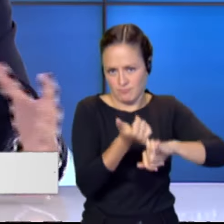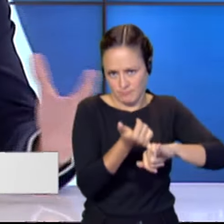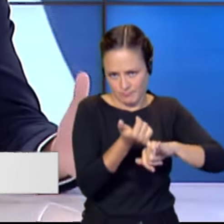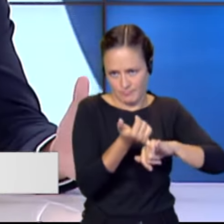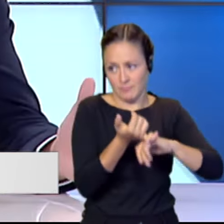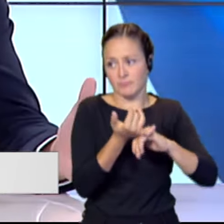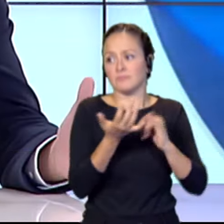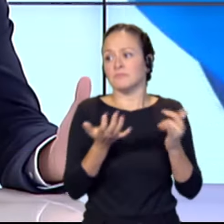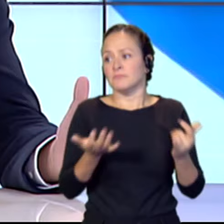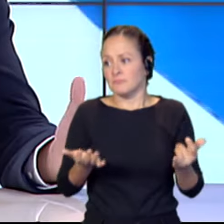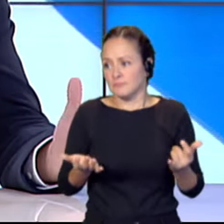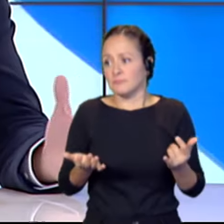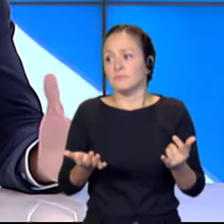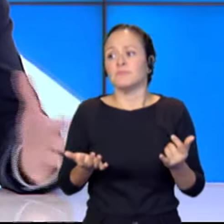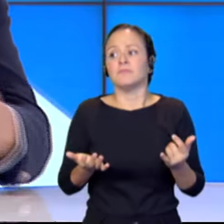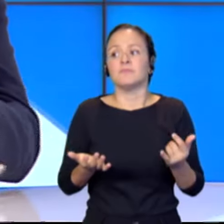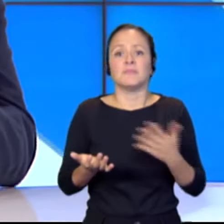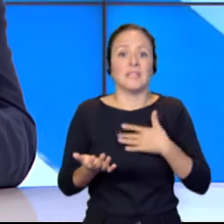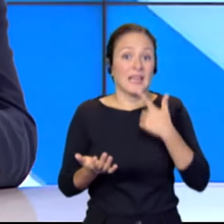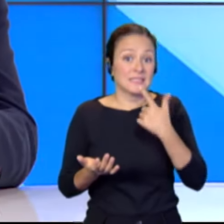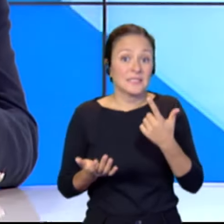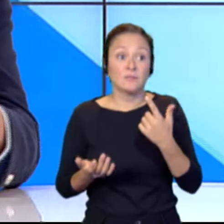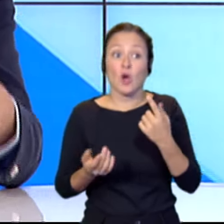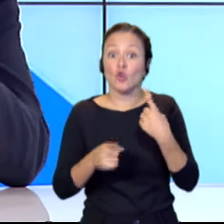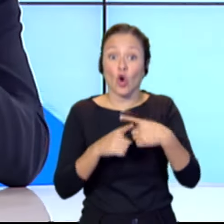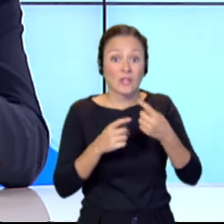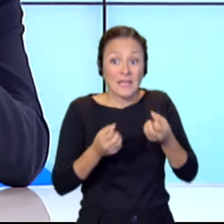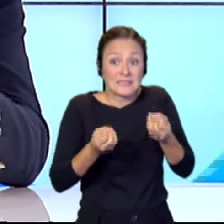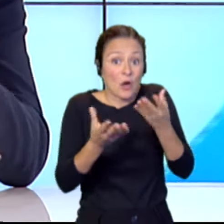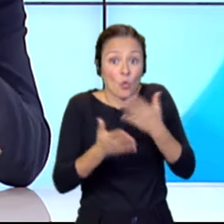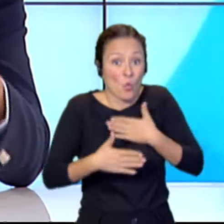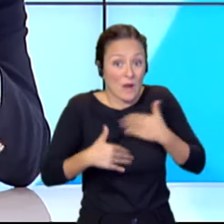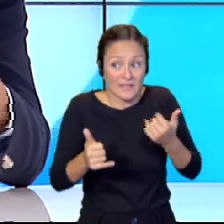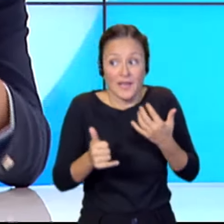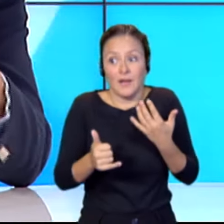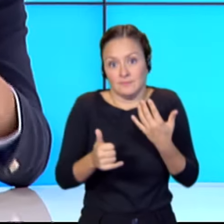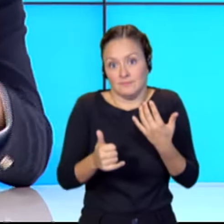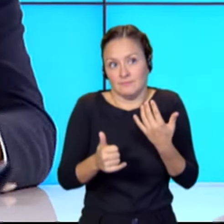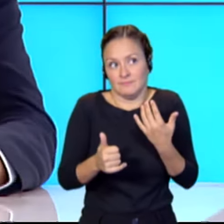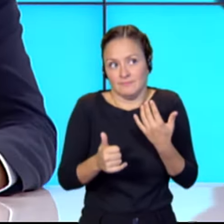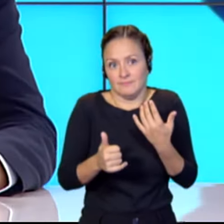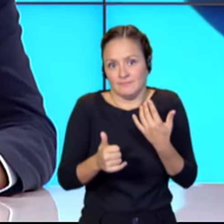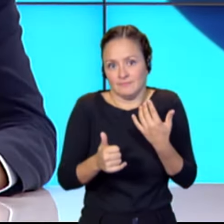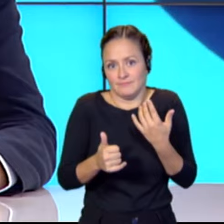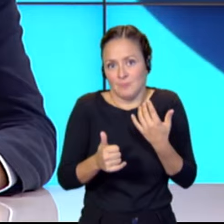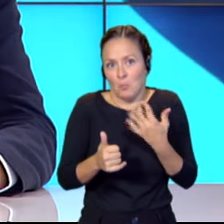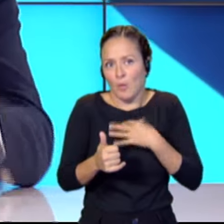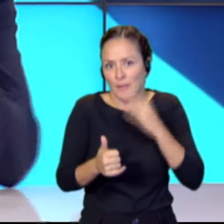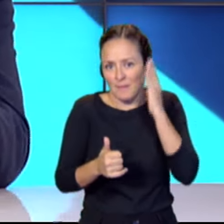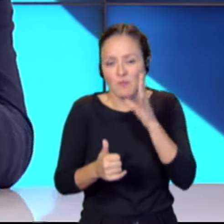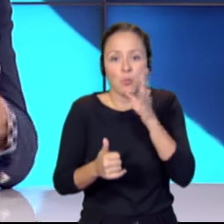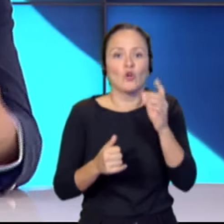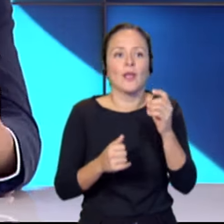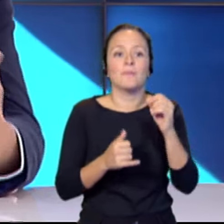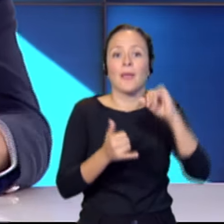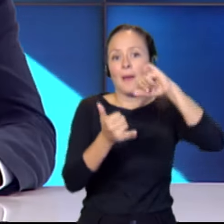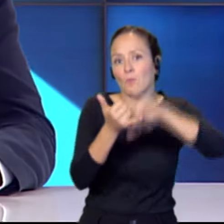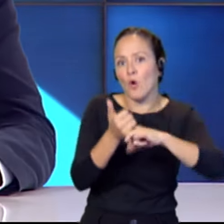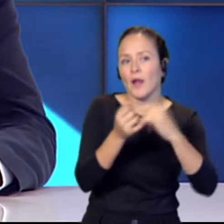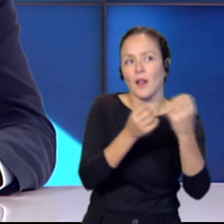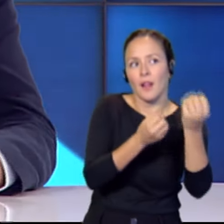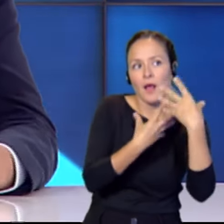cualquier cosa que pueda decir primero ha accedido a información precisamente por razón de su relación eh cercana con con este caso con begoña porque es